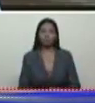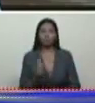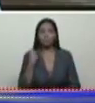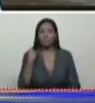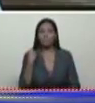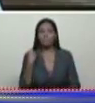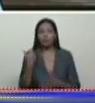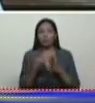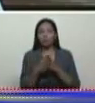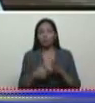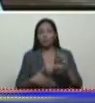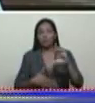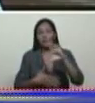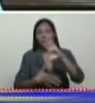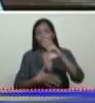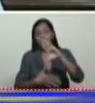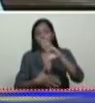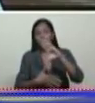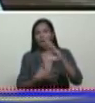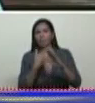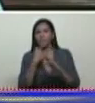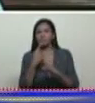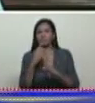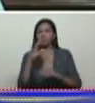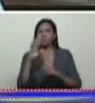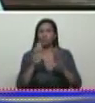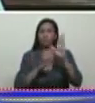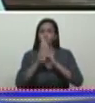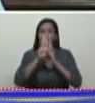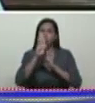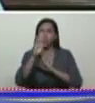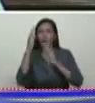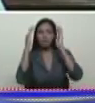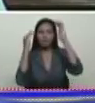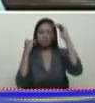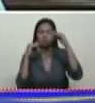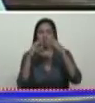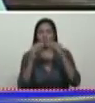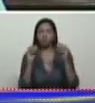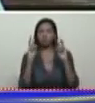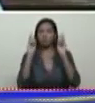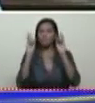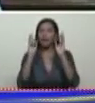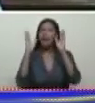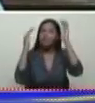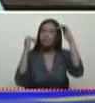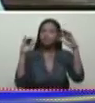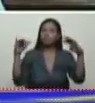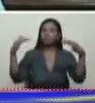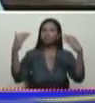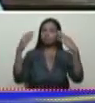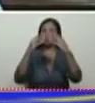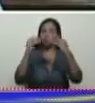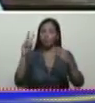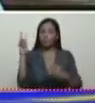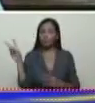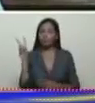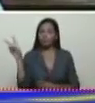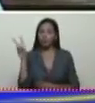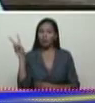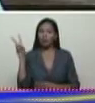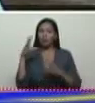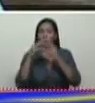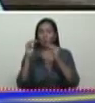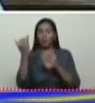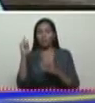vacunación de las Américas, se ha venido desarrollando. Atención a este tema, a toda Venezuela, atención, todo el que